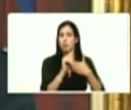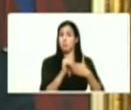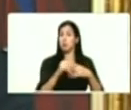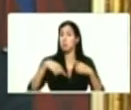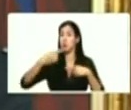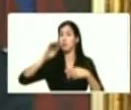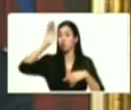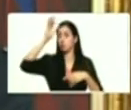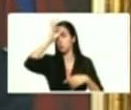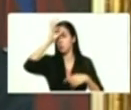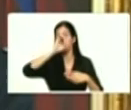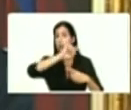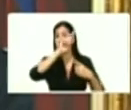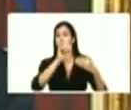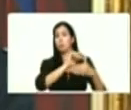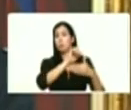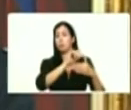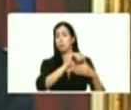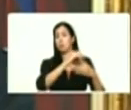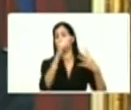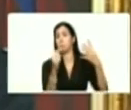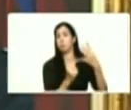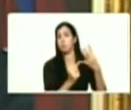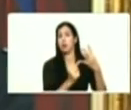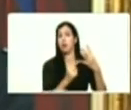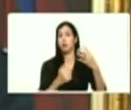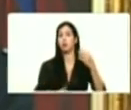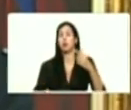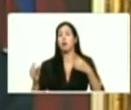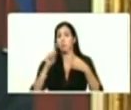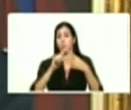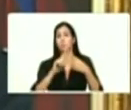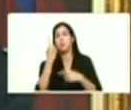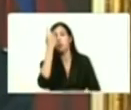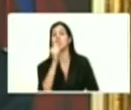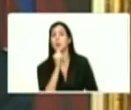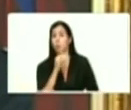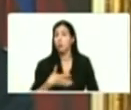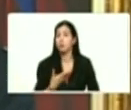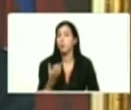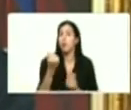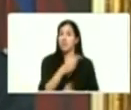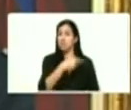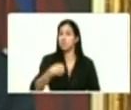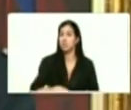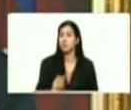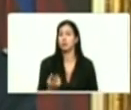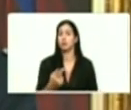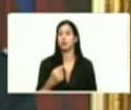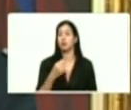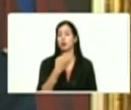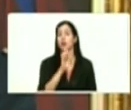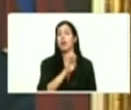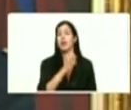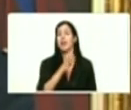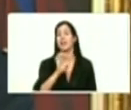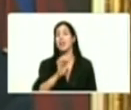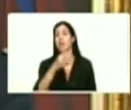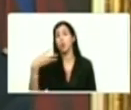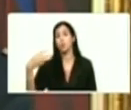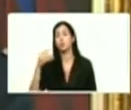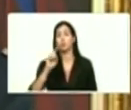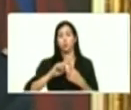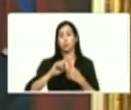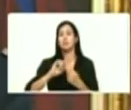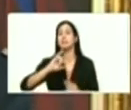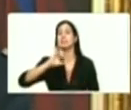el yuan ya es una moneda convertible el rublo ya es una moneda convertible el euro es una moneda convertible el